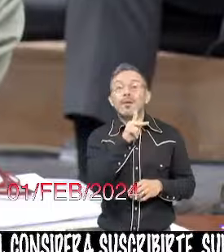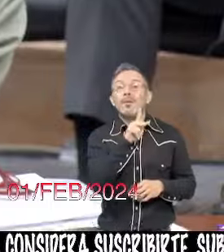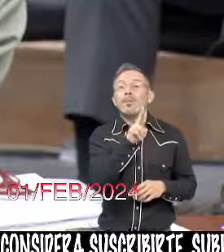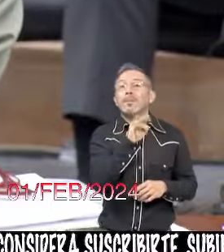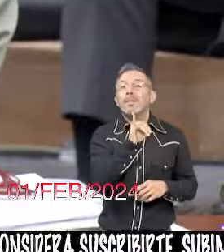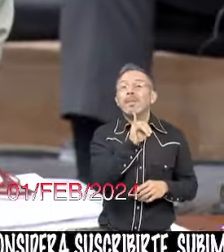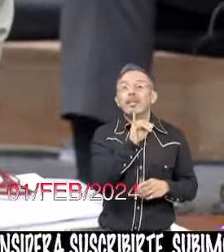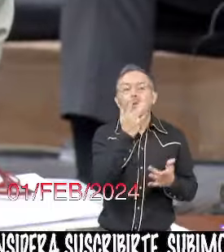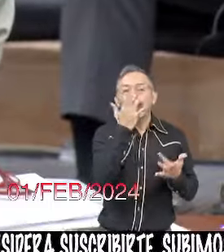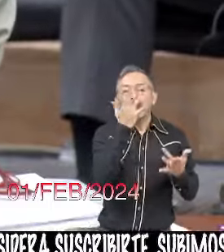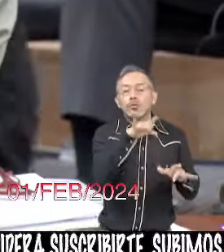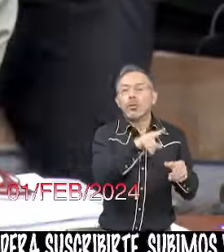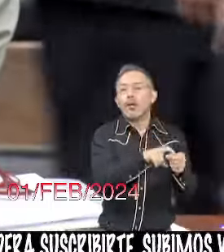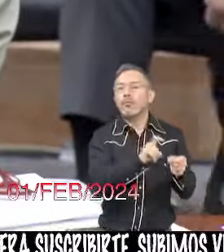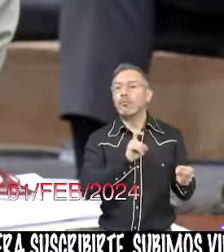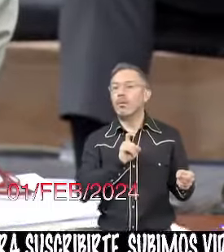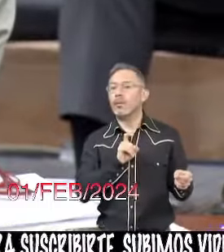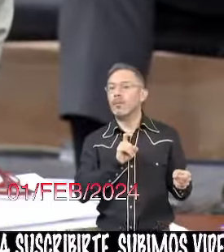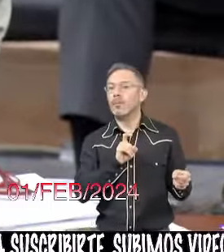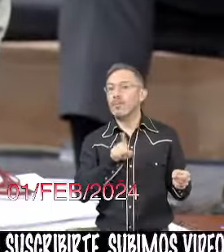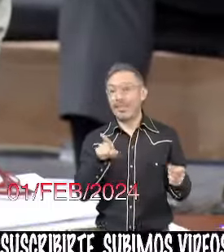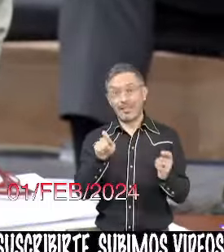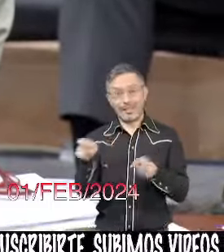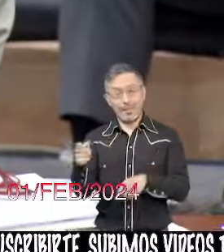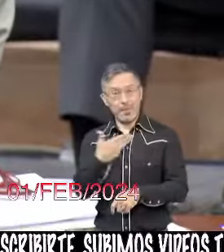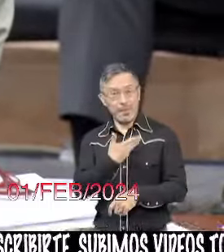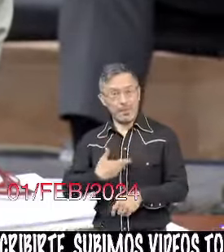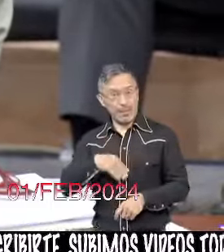presidencia municipal. No era la gubernatura.